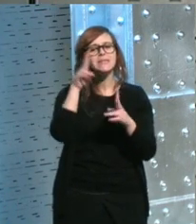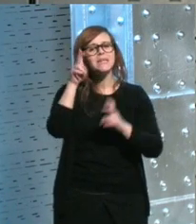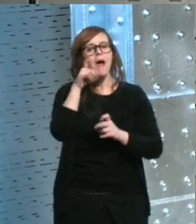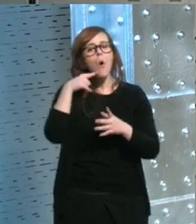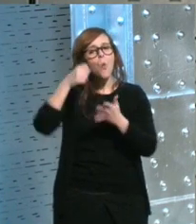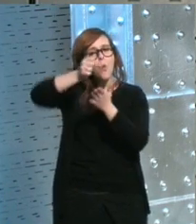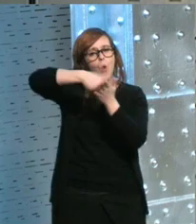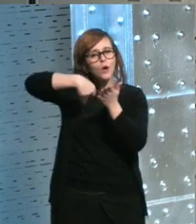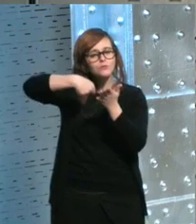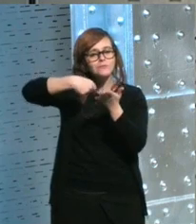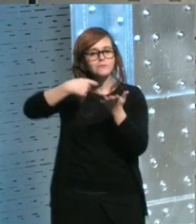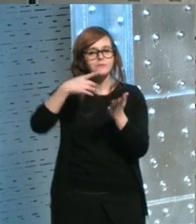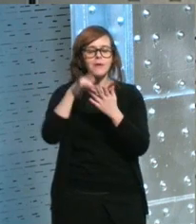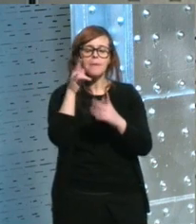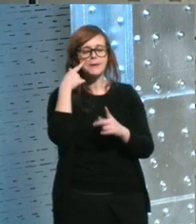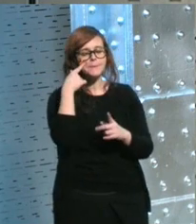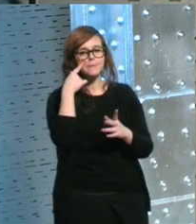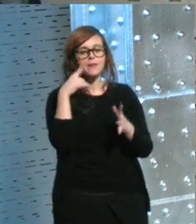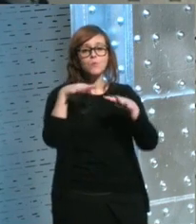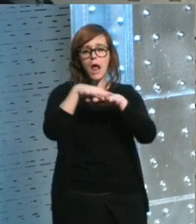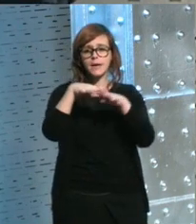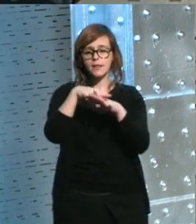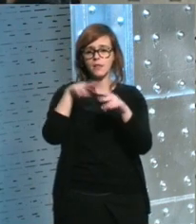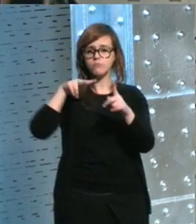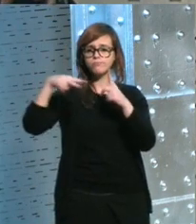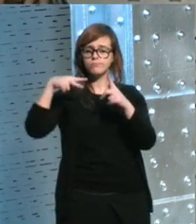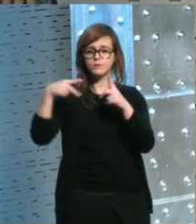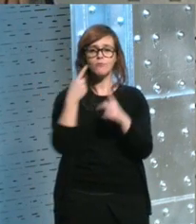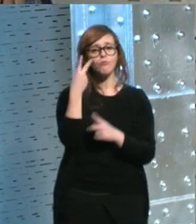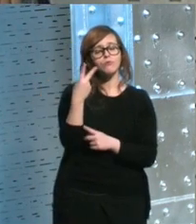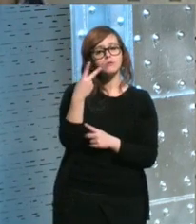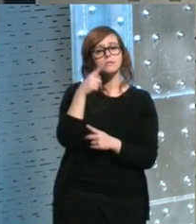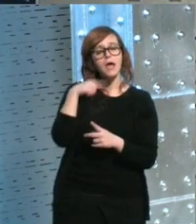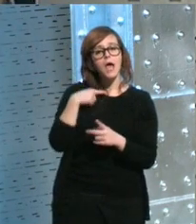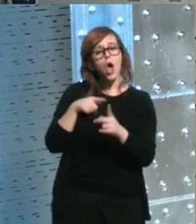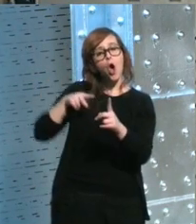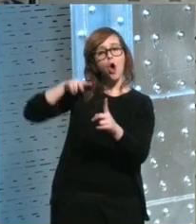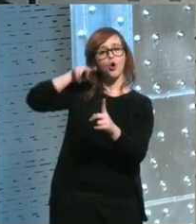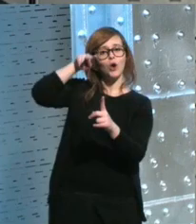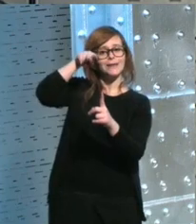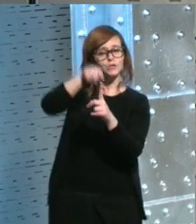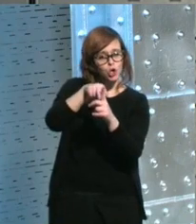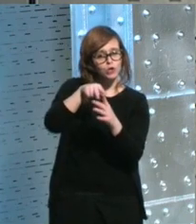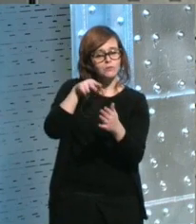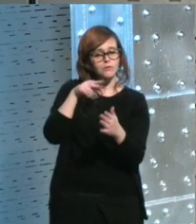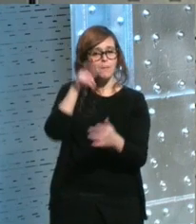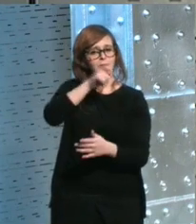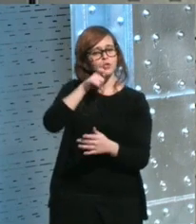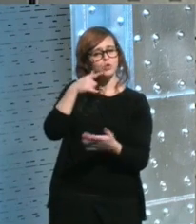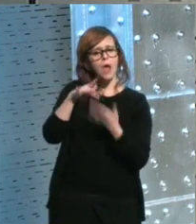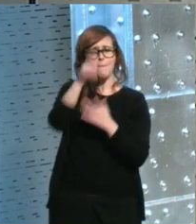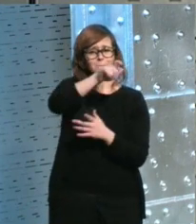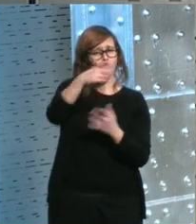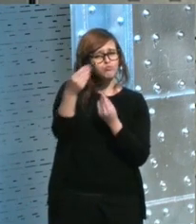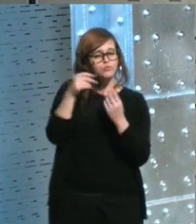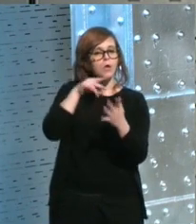dos posiciones importantes en una red: el conector, que tiene relación con mucha gente, y el que